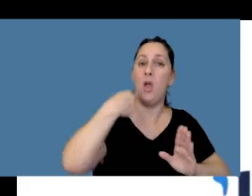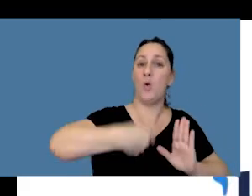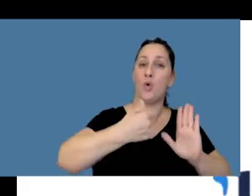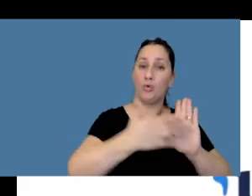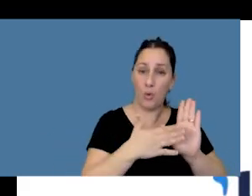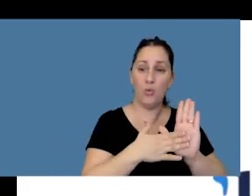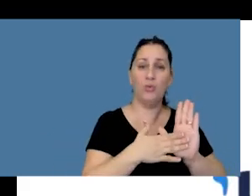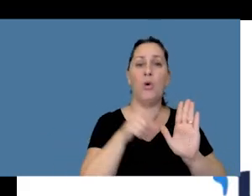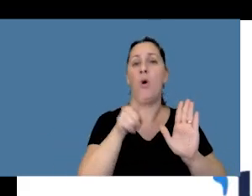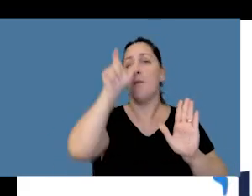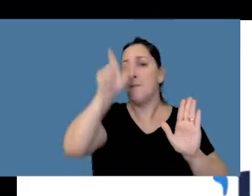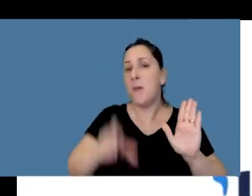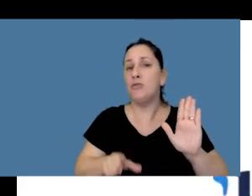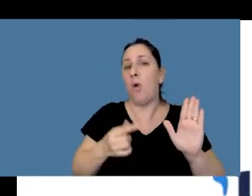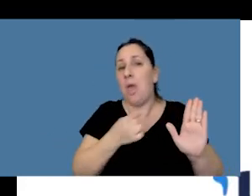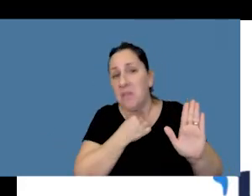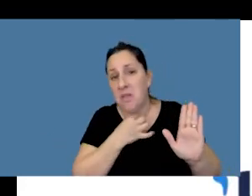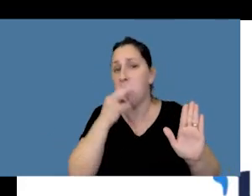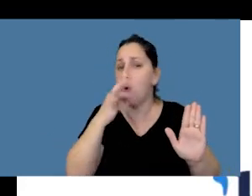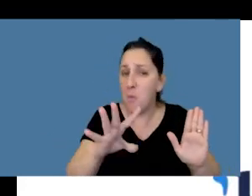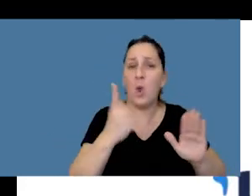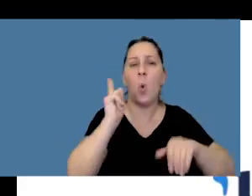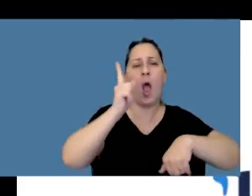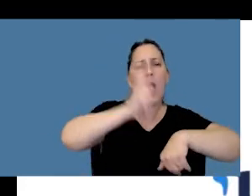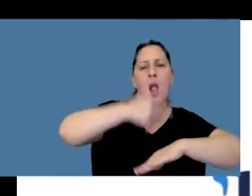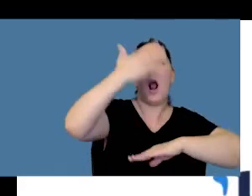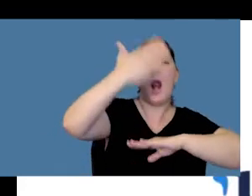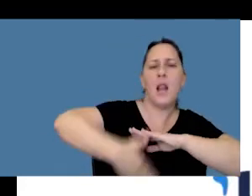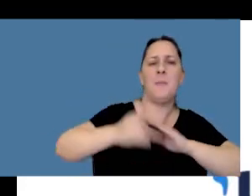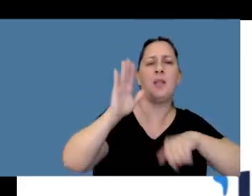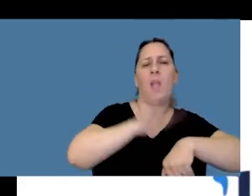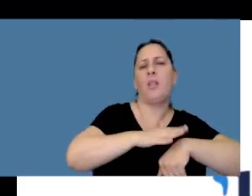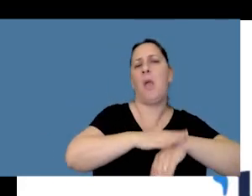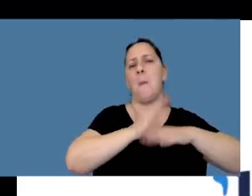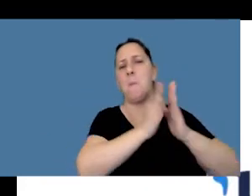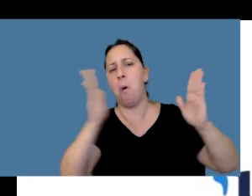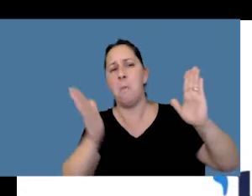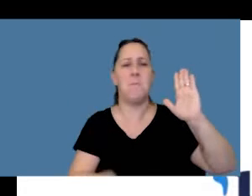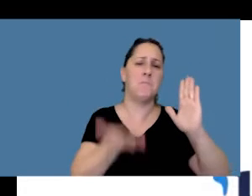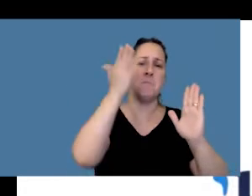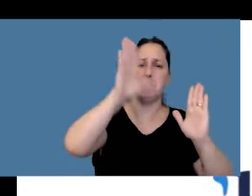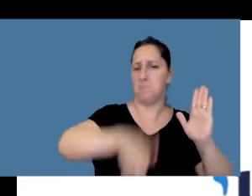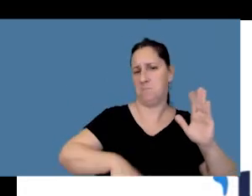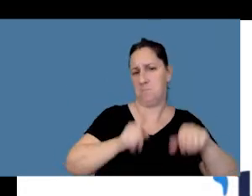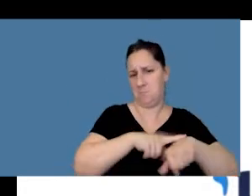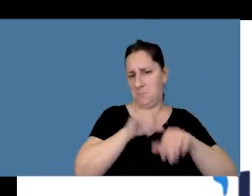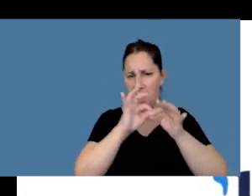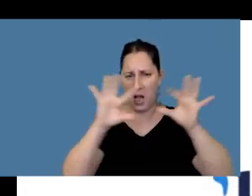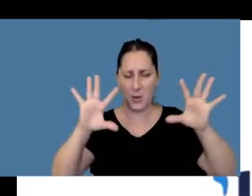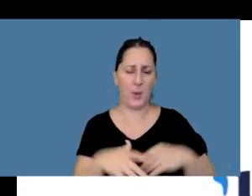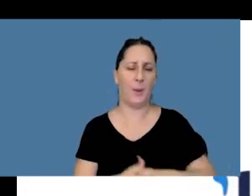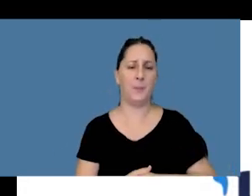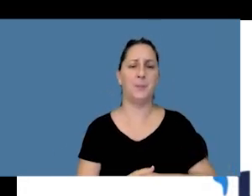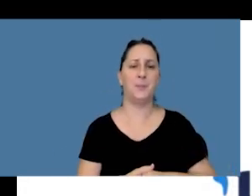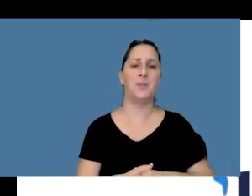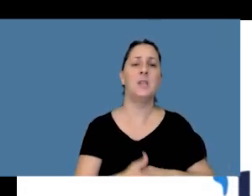también cuando el contribuyente lo desea. No hay un número limitado de altas y bajas que se puedan tramitar. ¿Qué pasa